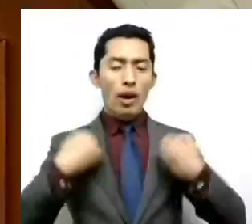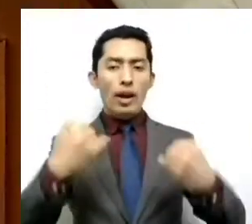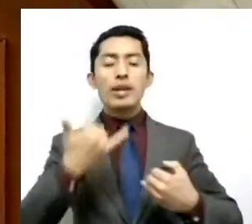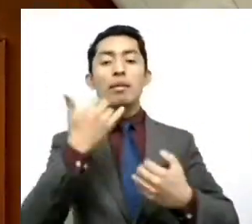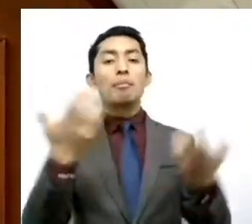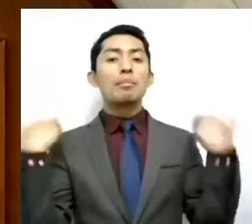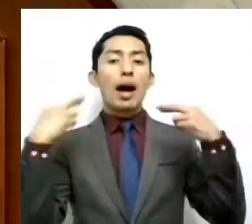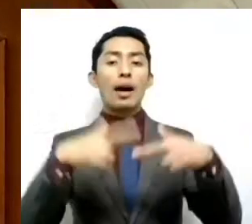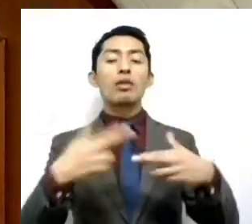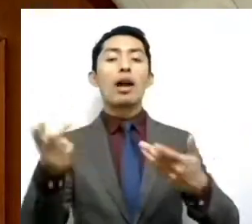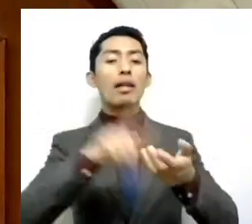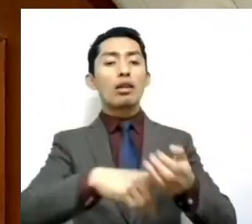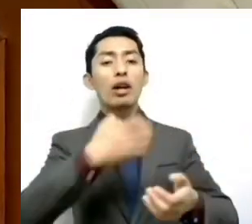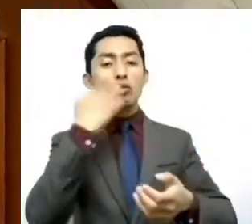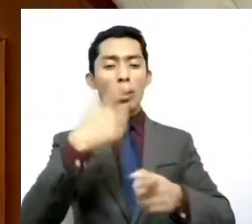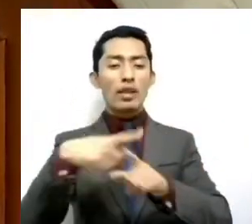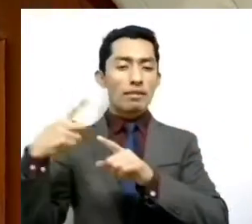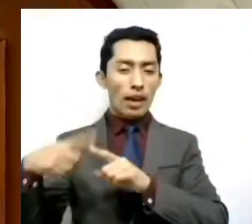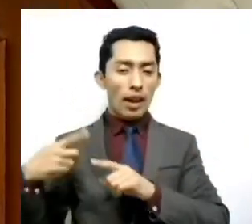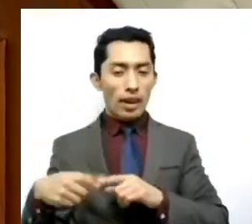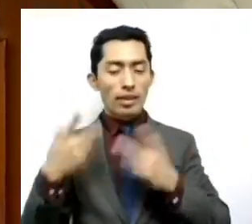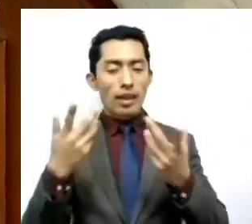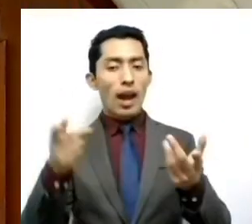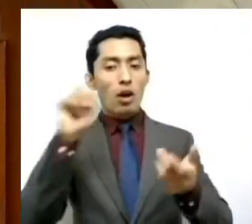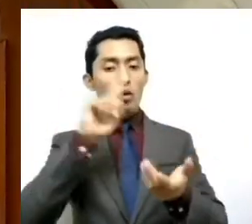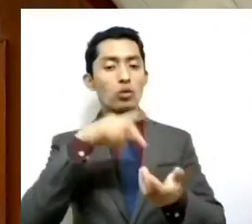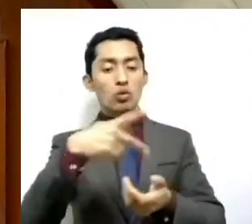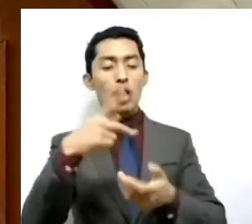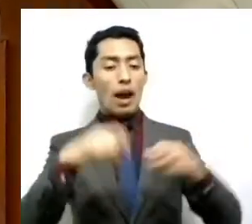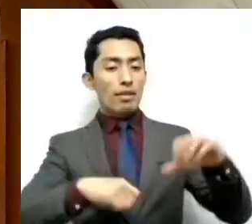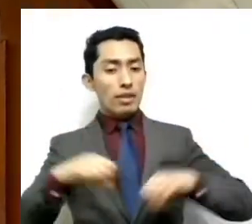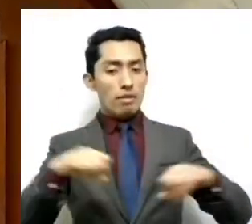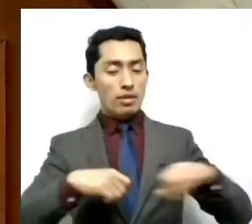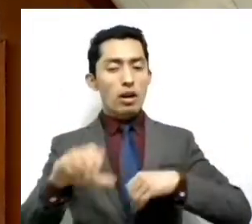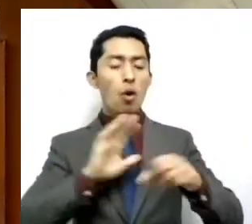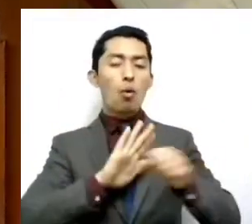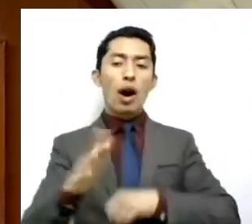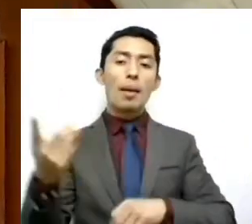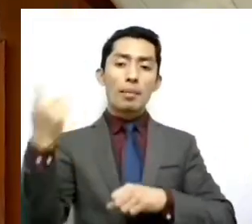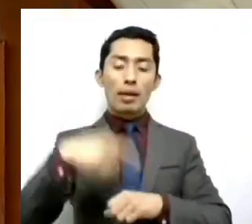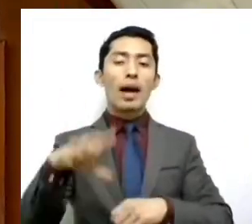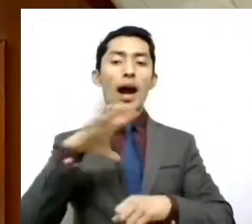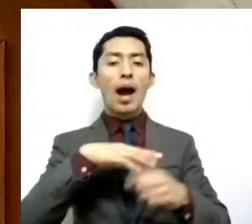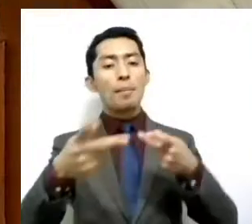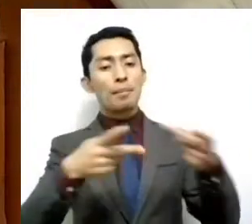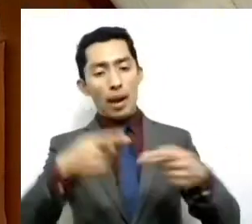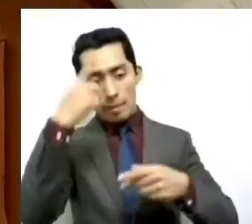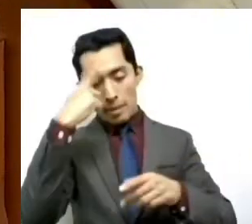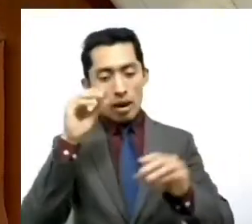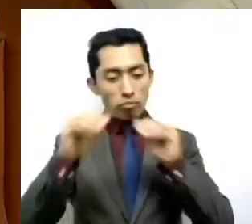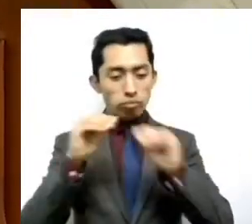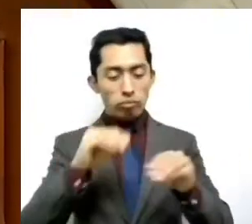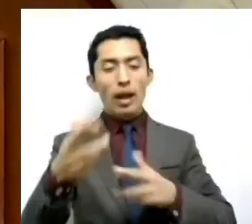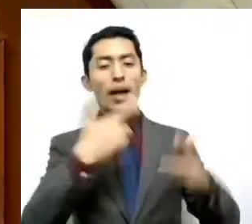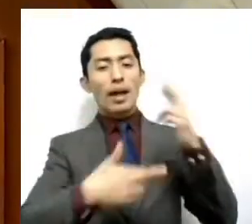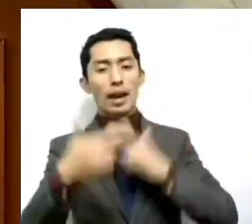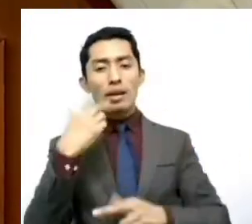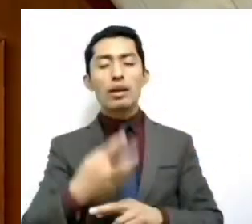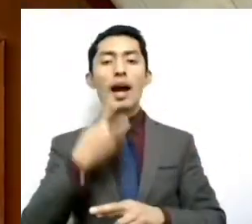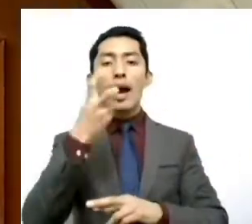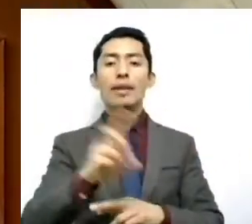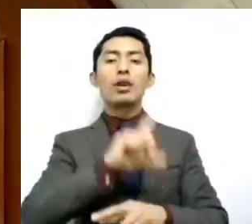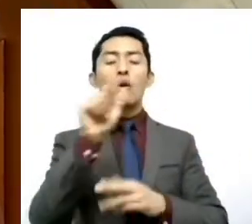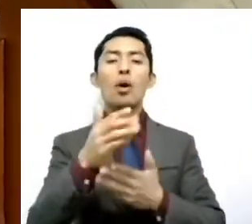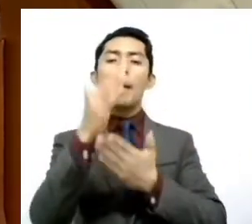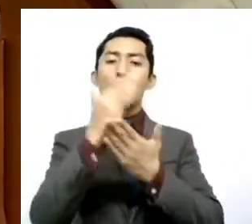las escuelas antes mencionadas. Dicha actividad se ha determinado un plan antes referido y con ello minimizar